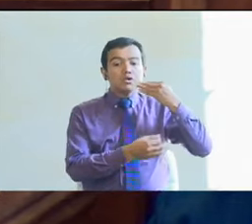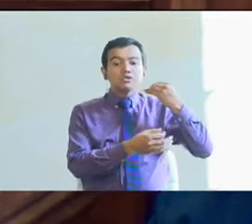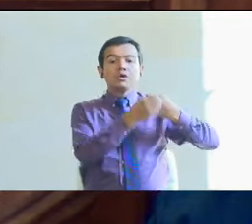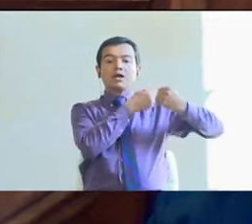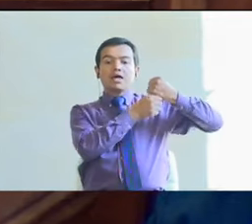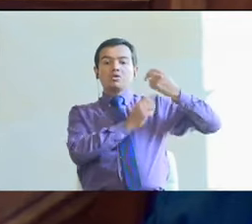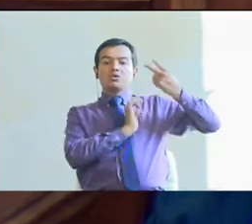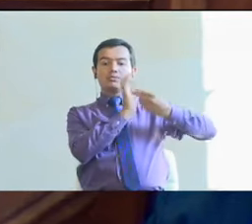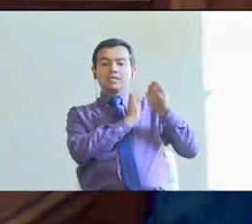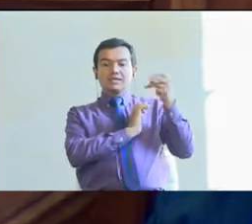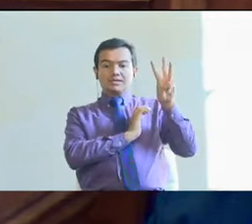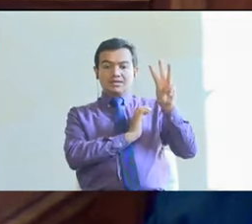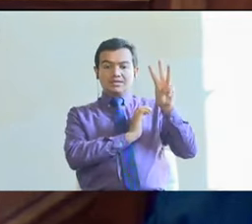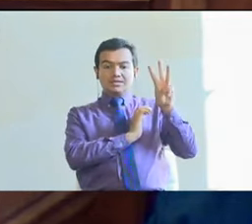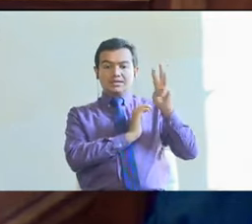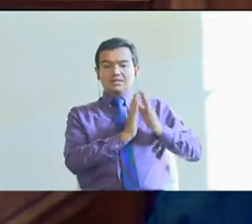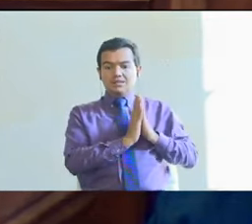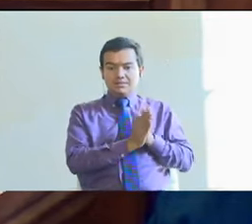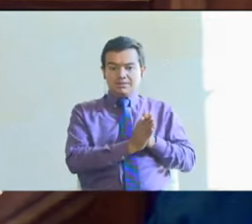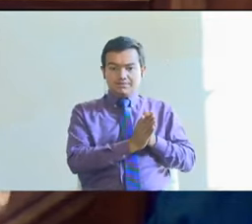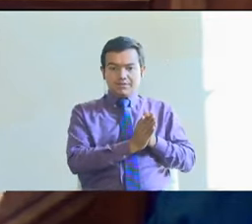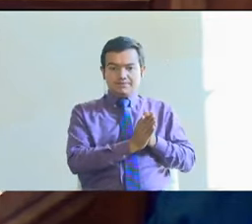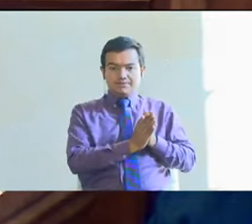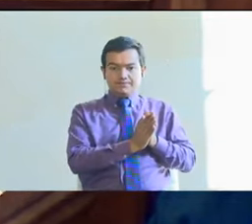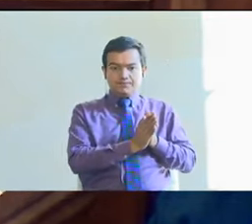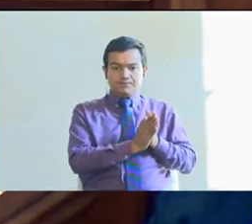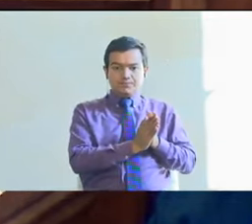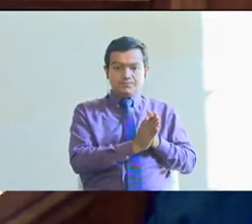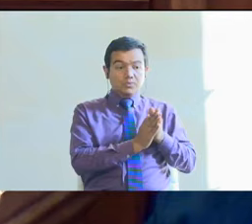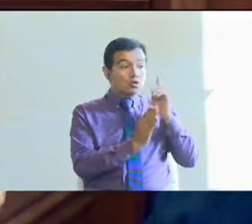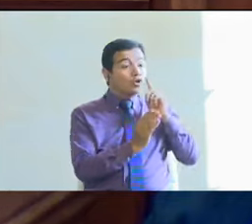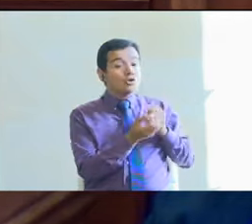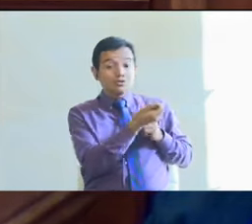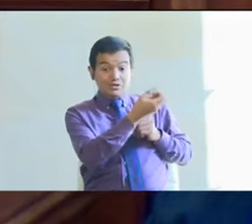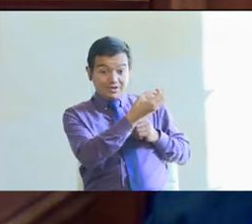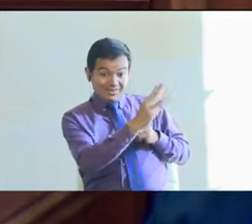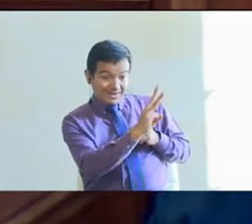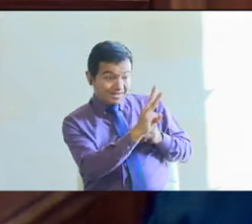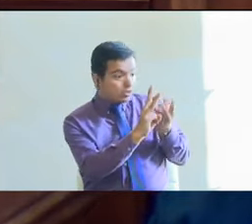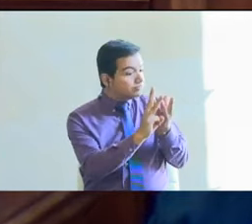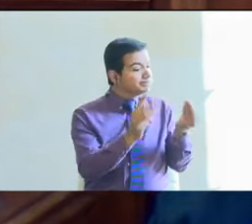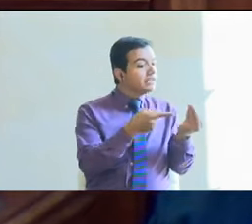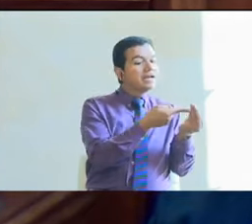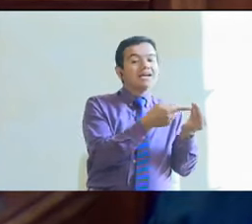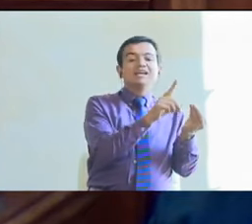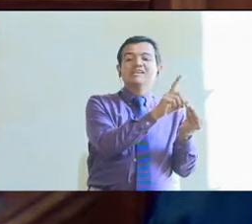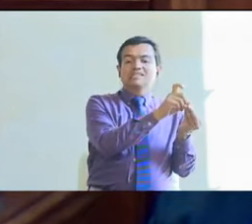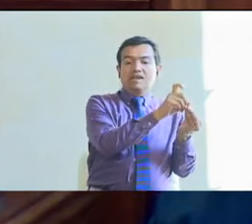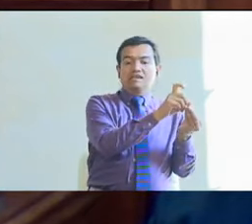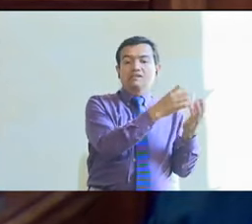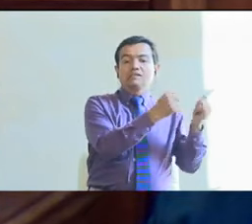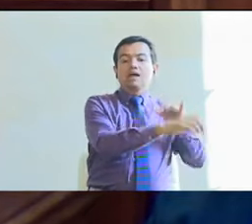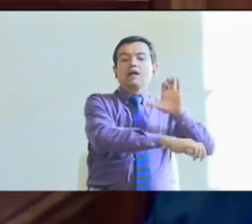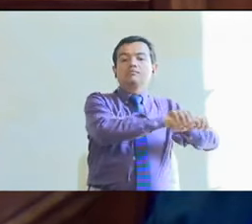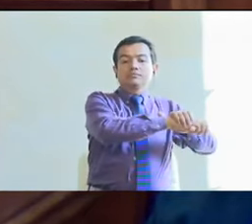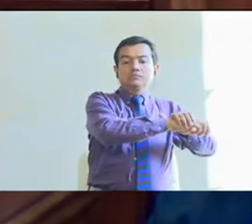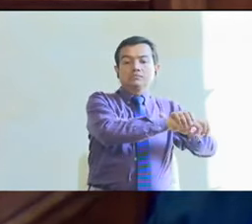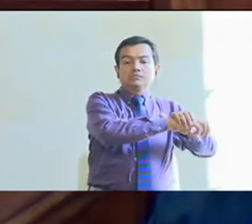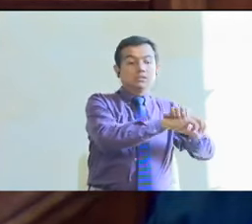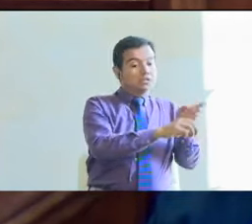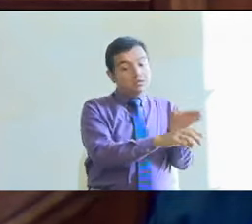2013 de esos 13 se han pasado por distintas cárceles y el resto estamos en el